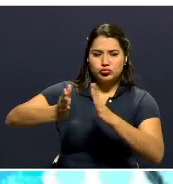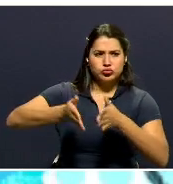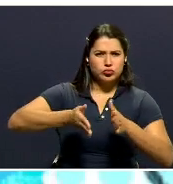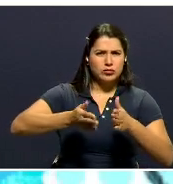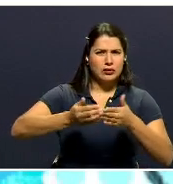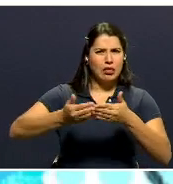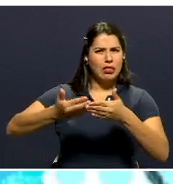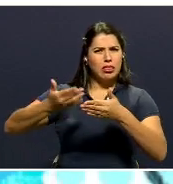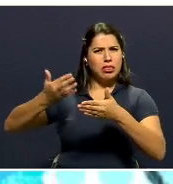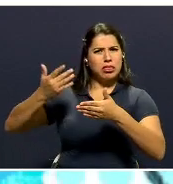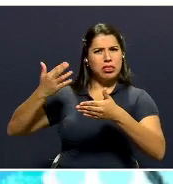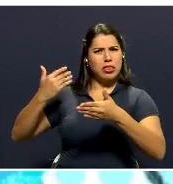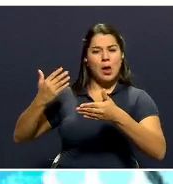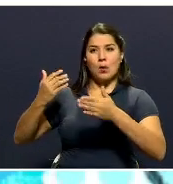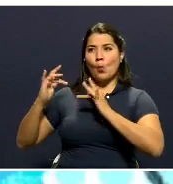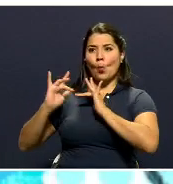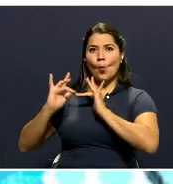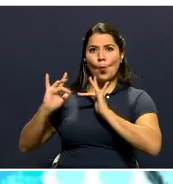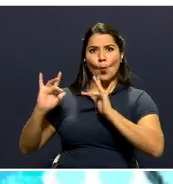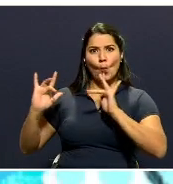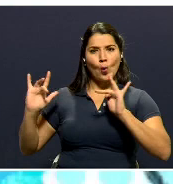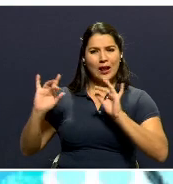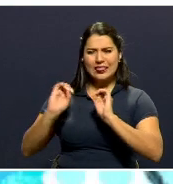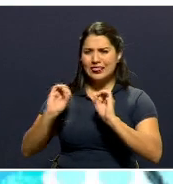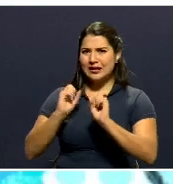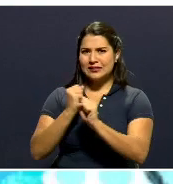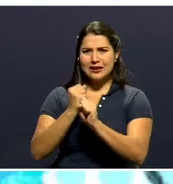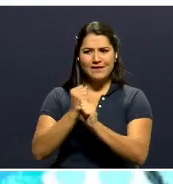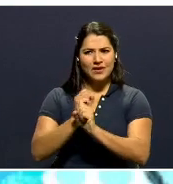topadoras, bajops, obra,